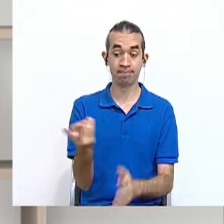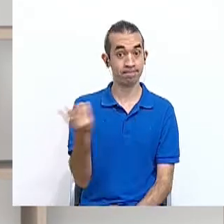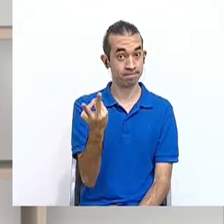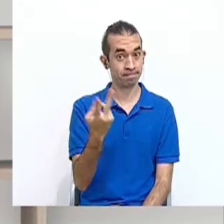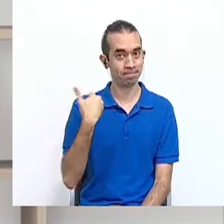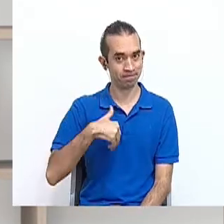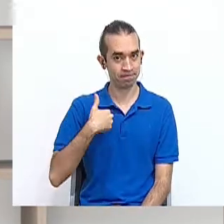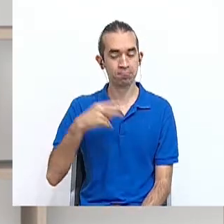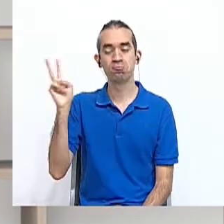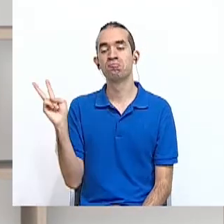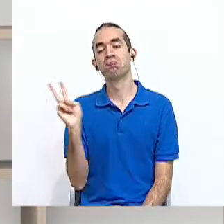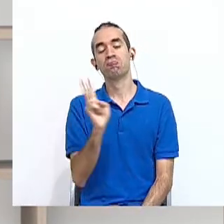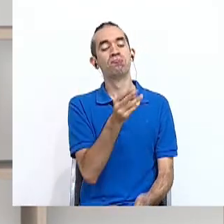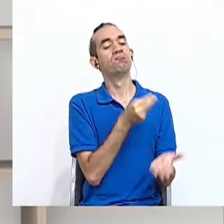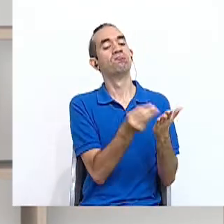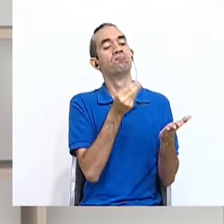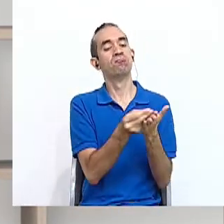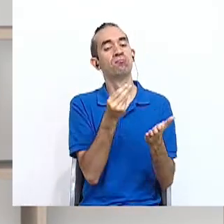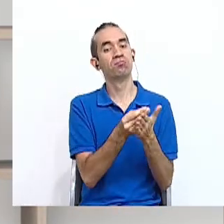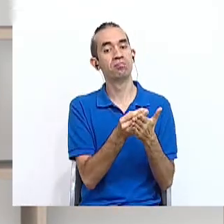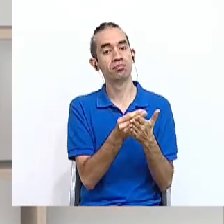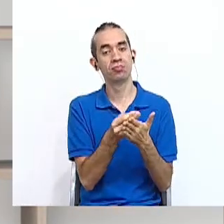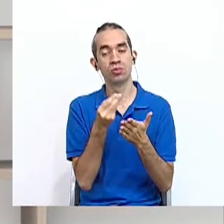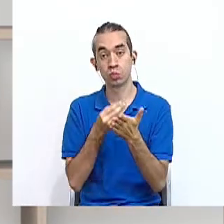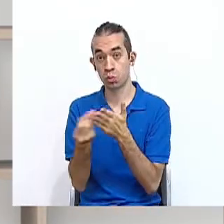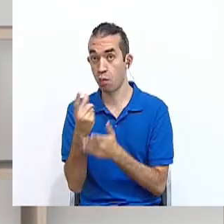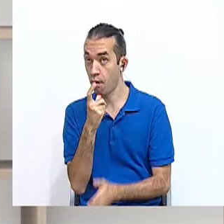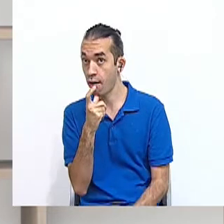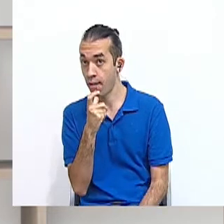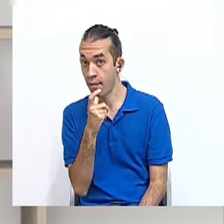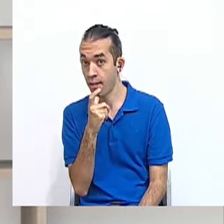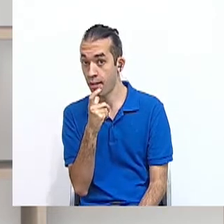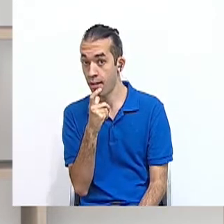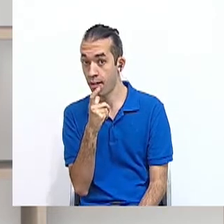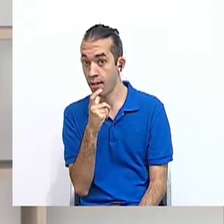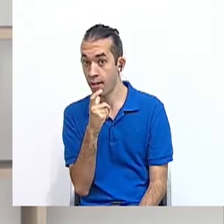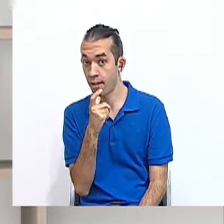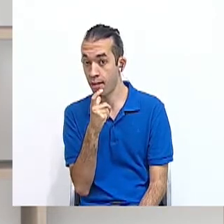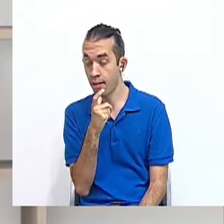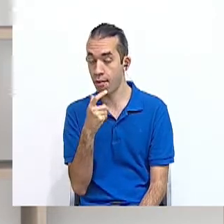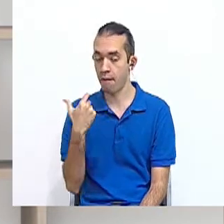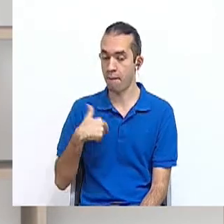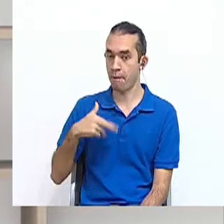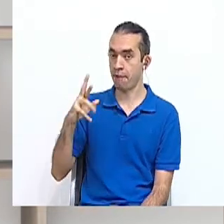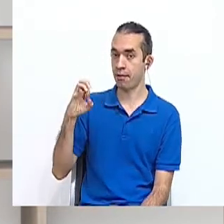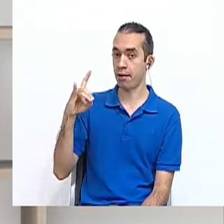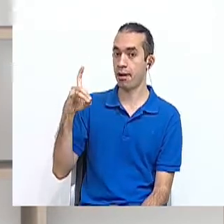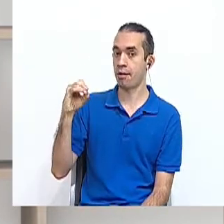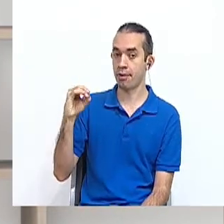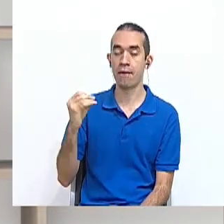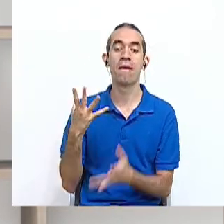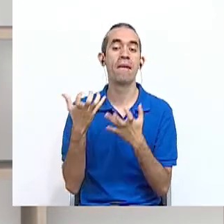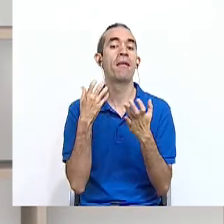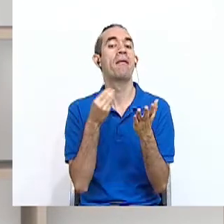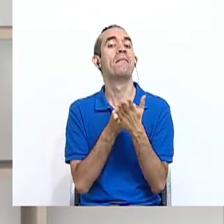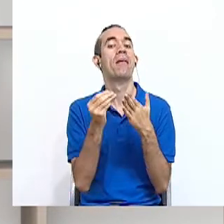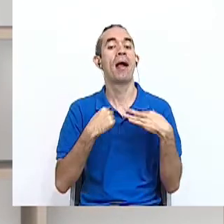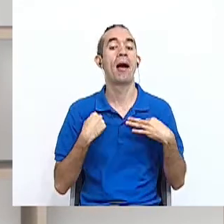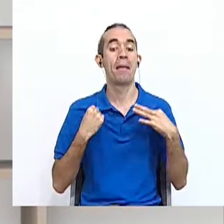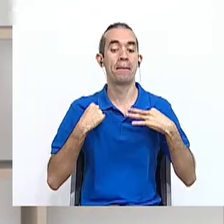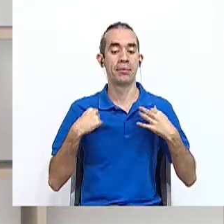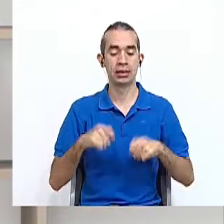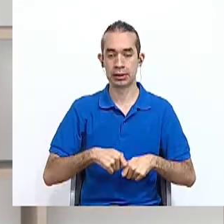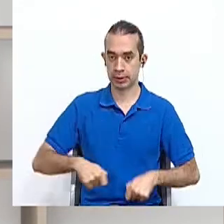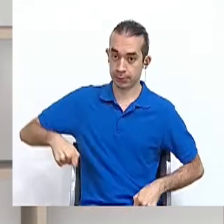Antonio y Ricardo se fueron de compras. ¿Quién se fue de compras? Ahí dice, este último quería comprar una camisa y una